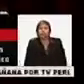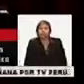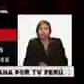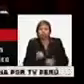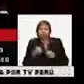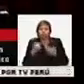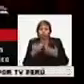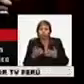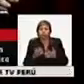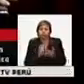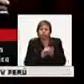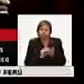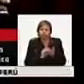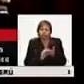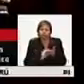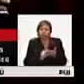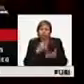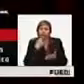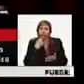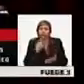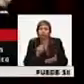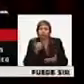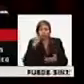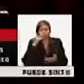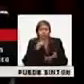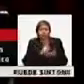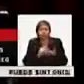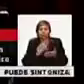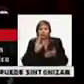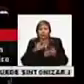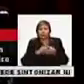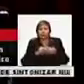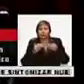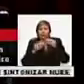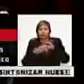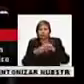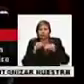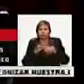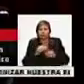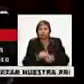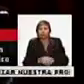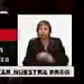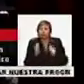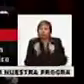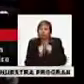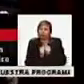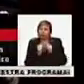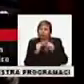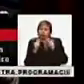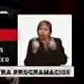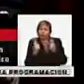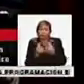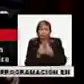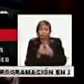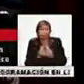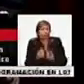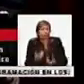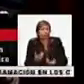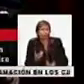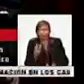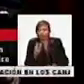dejó de escribir sus memorias, como alguien dijo, para escribir la historia. Y con un grupo de guerreros